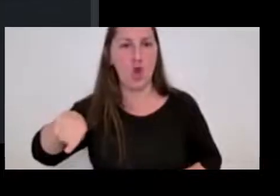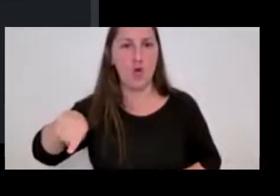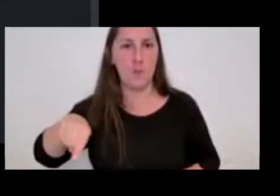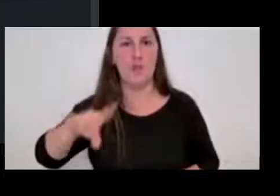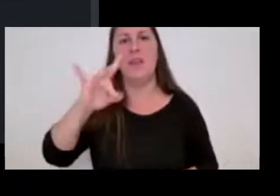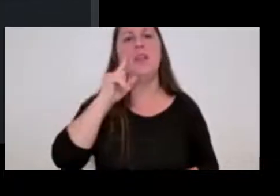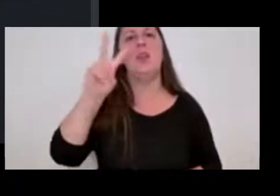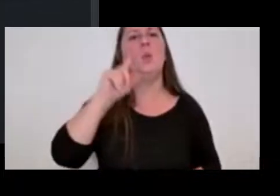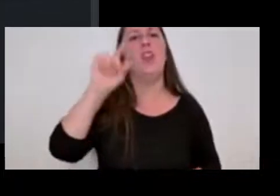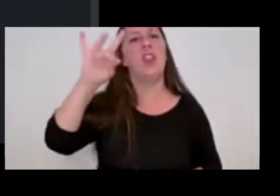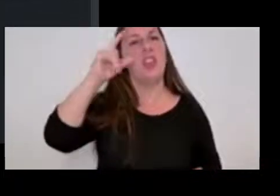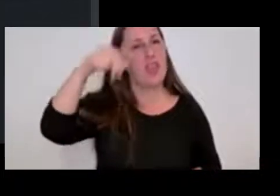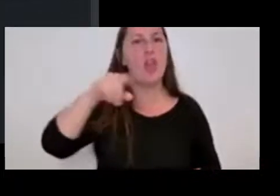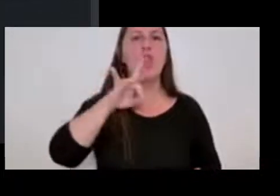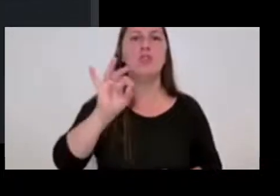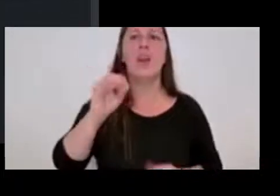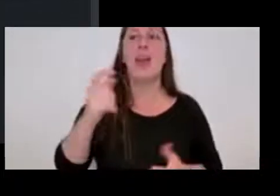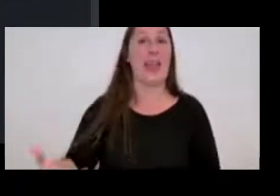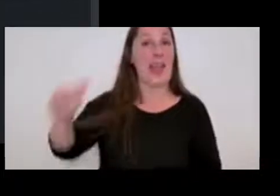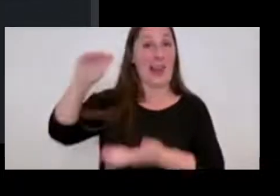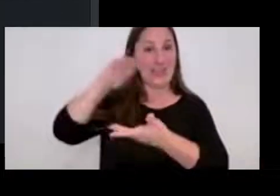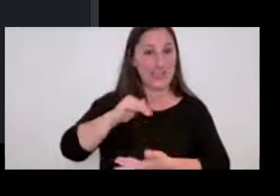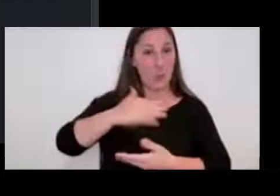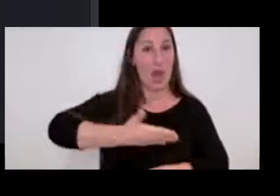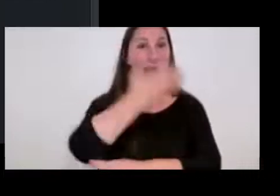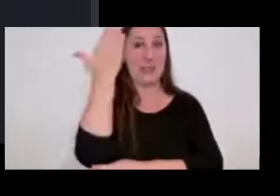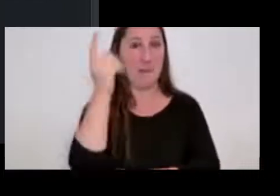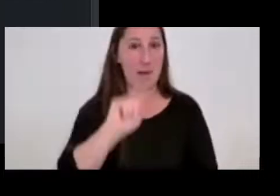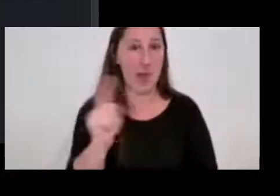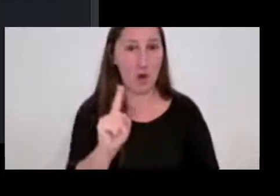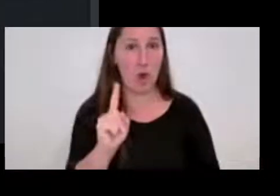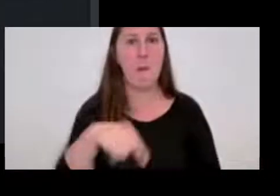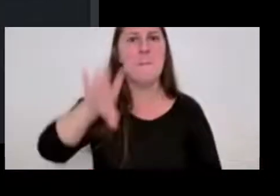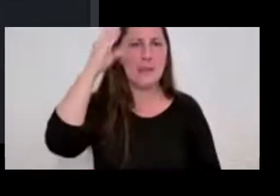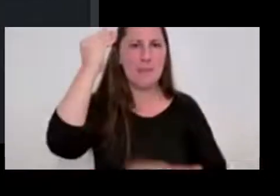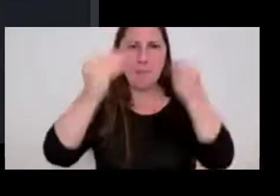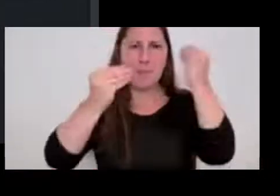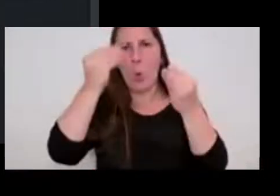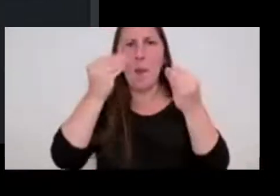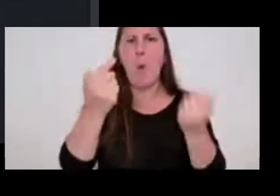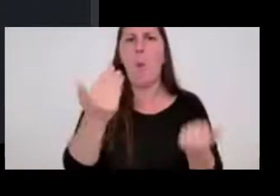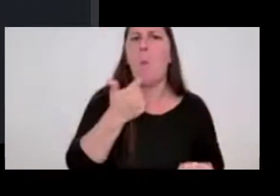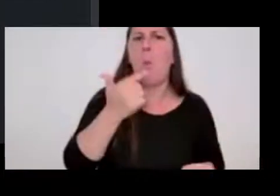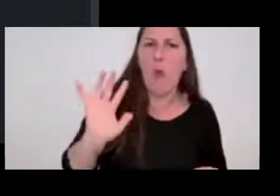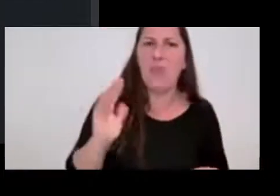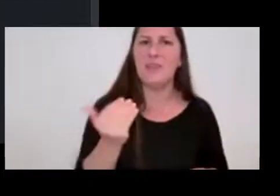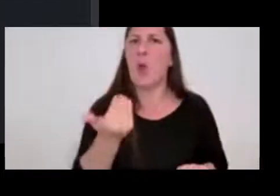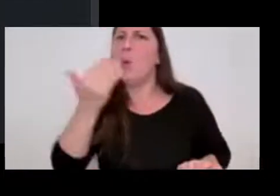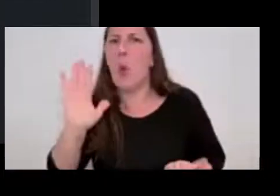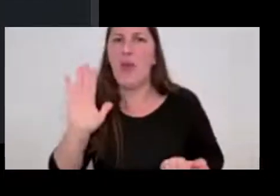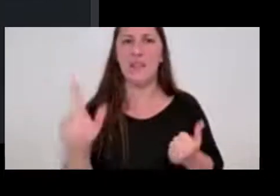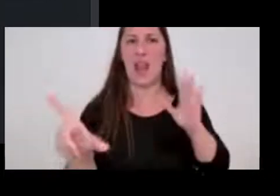No tanto en lo que sigue en la Asamblea, sino que lo que me preocupa a mí es todas las presunciones que están establecidas en la ley de